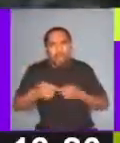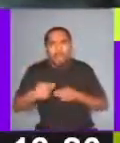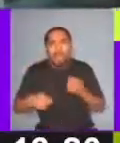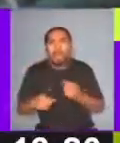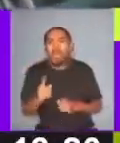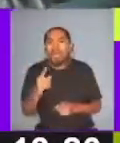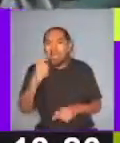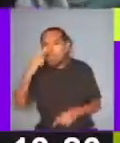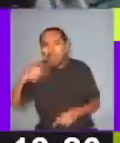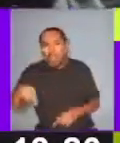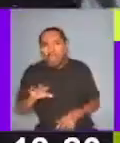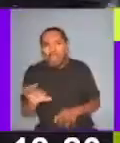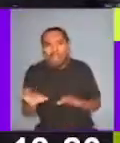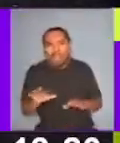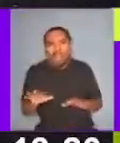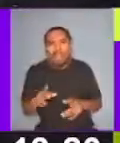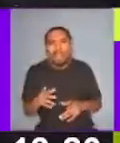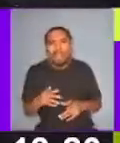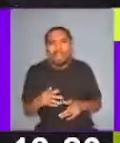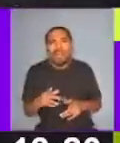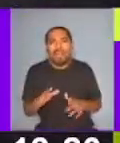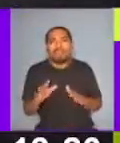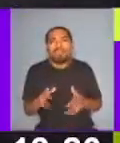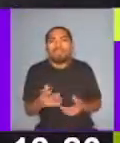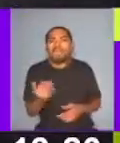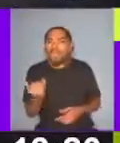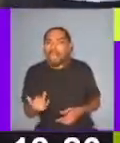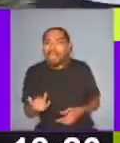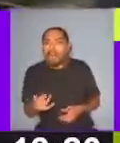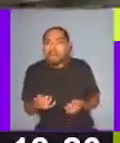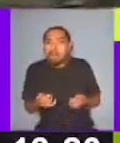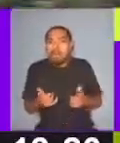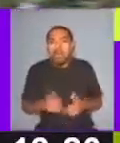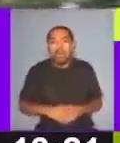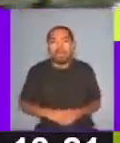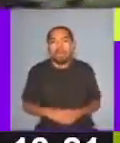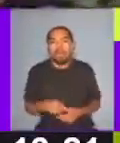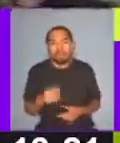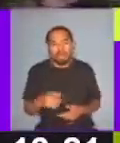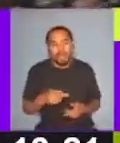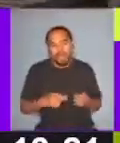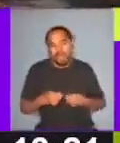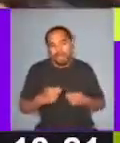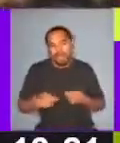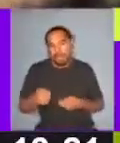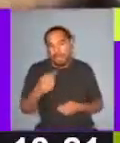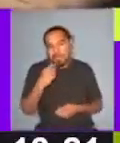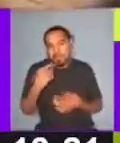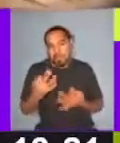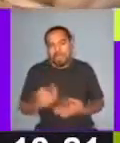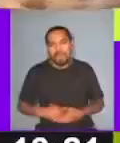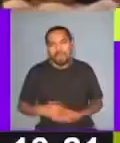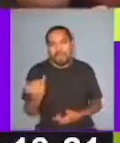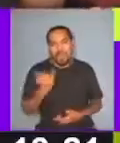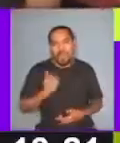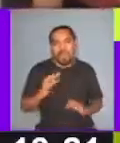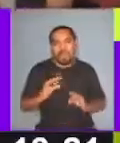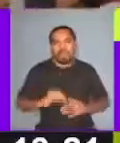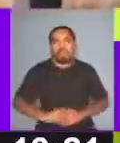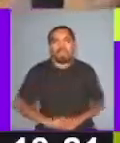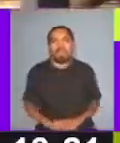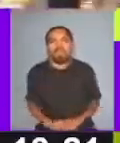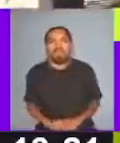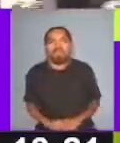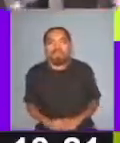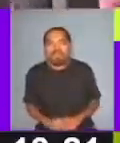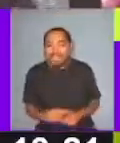quedando de lo que es la venta de hoy que ha sido bastante importante según nos dicen pero que tiene que ver con esto de Buscar